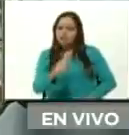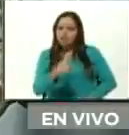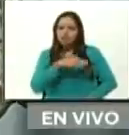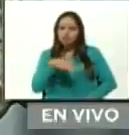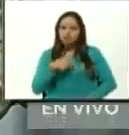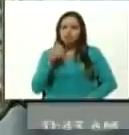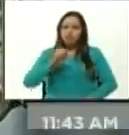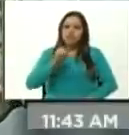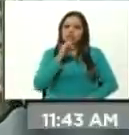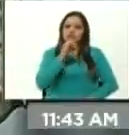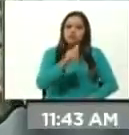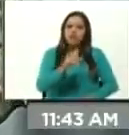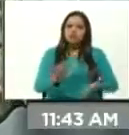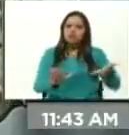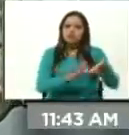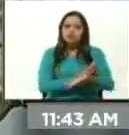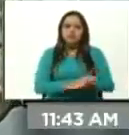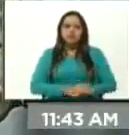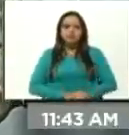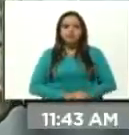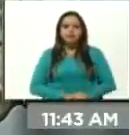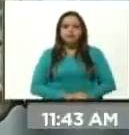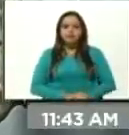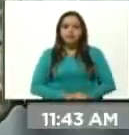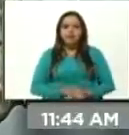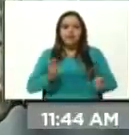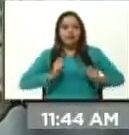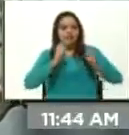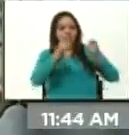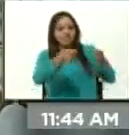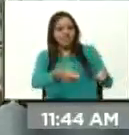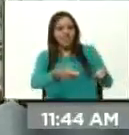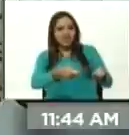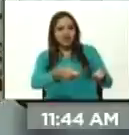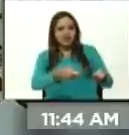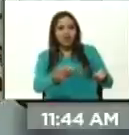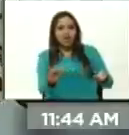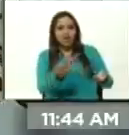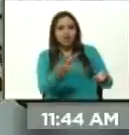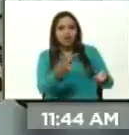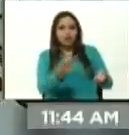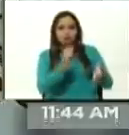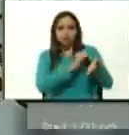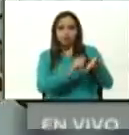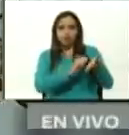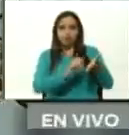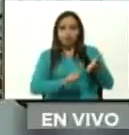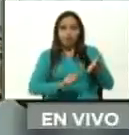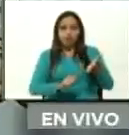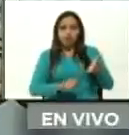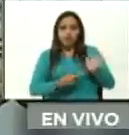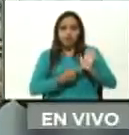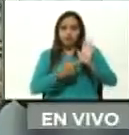momento, a través de la entrega de dos documentos que así lo revelan,